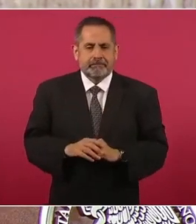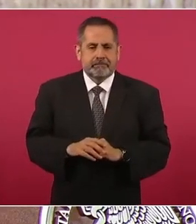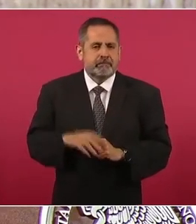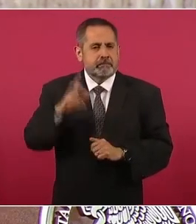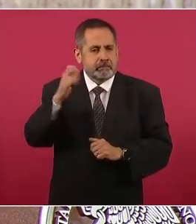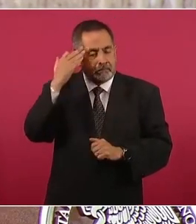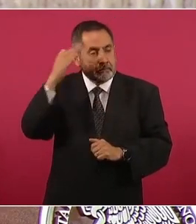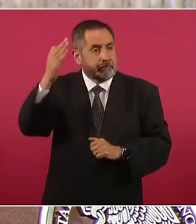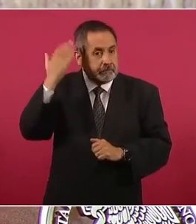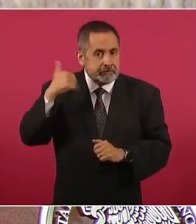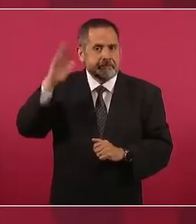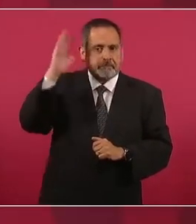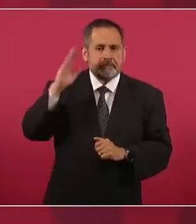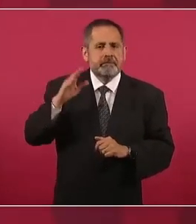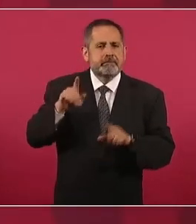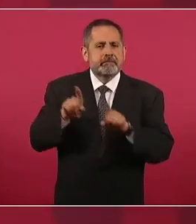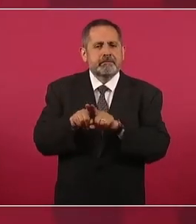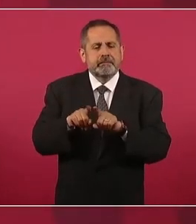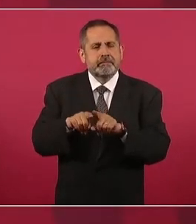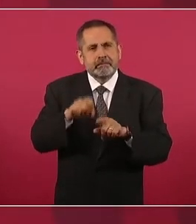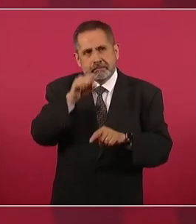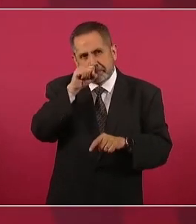en la época